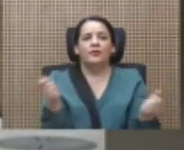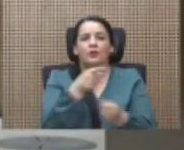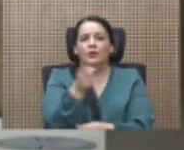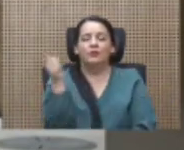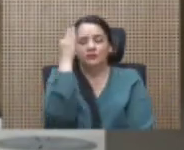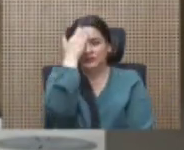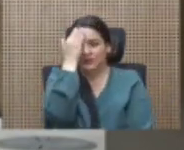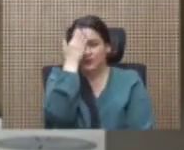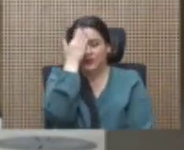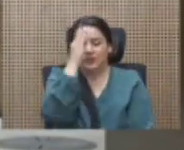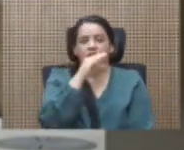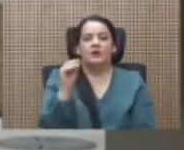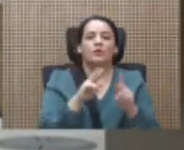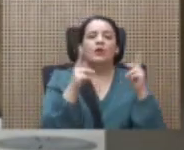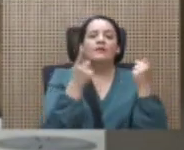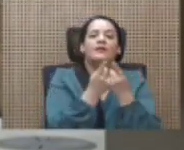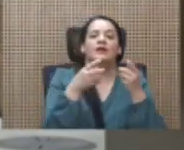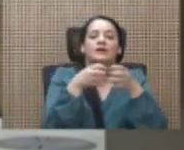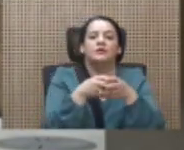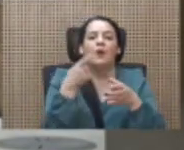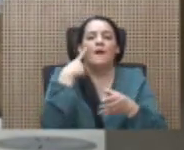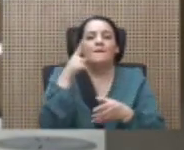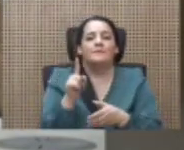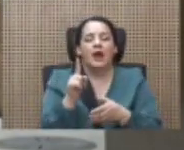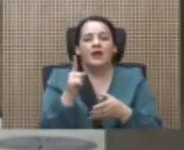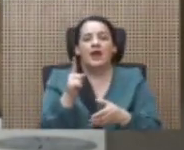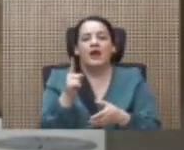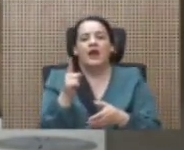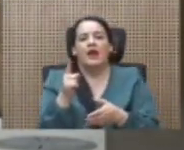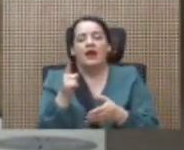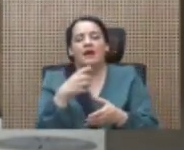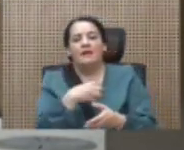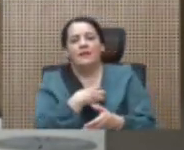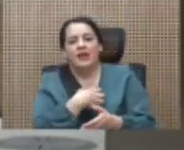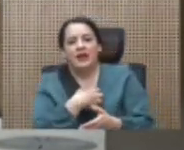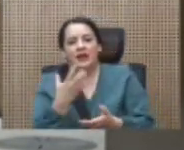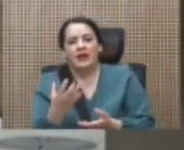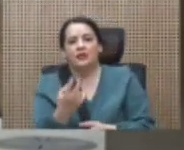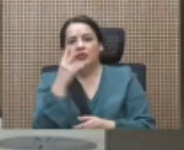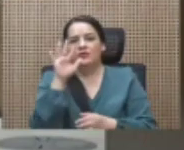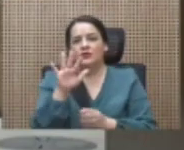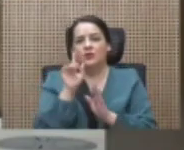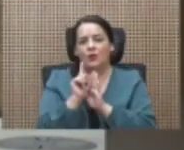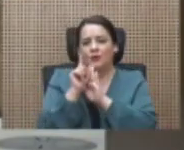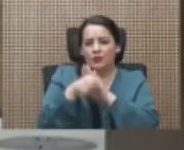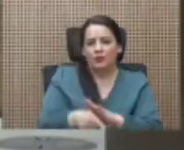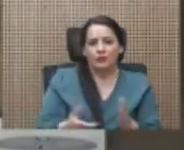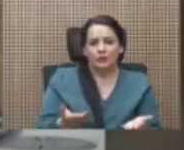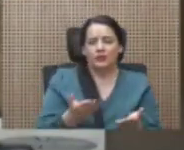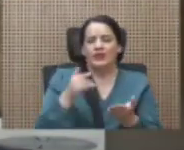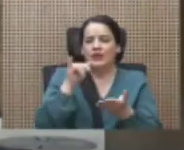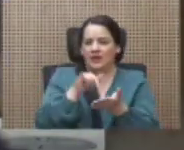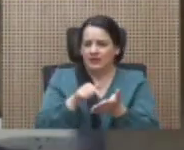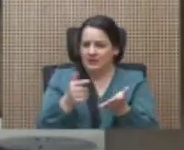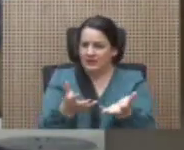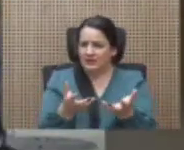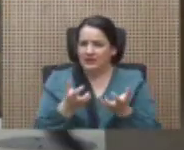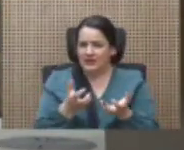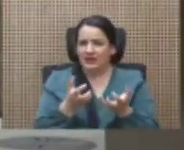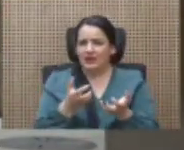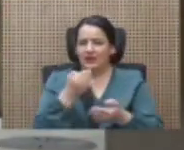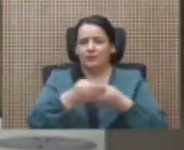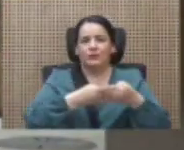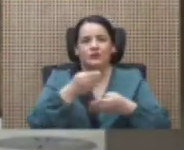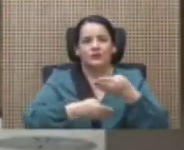y a una fracción para operarla nos dieron cinco minutos pero es que eso es lo que quieren ese procedimiento quieren ese procedimiento para